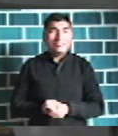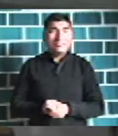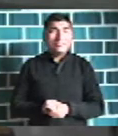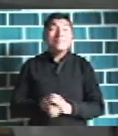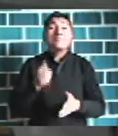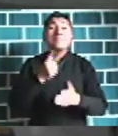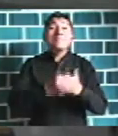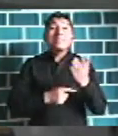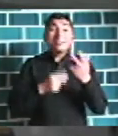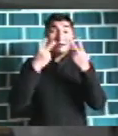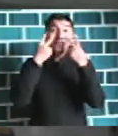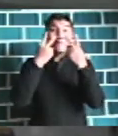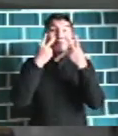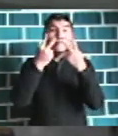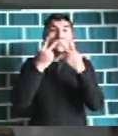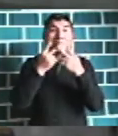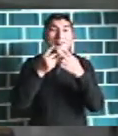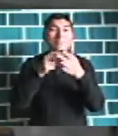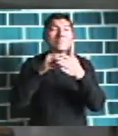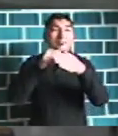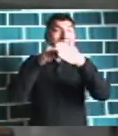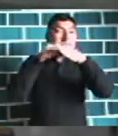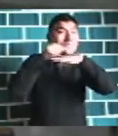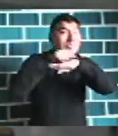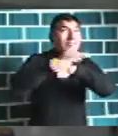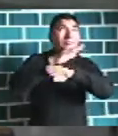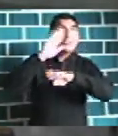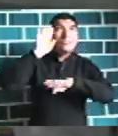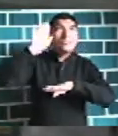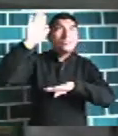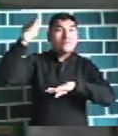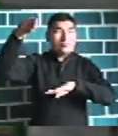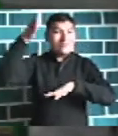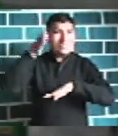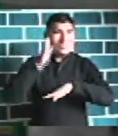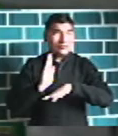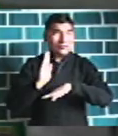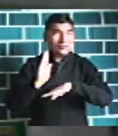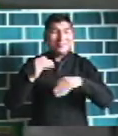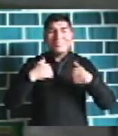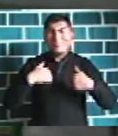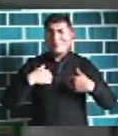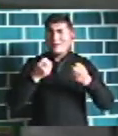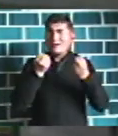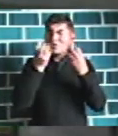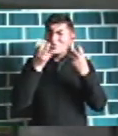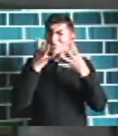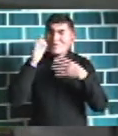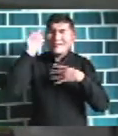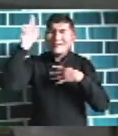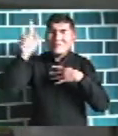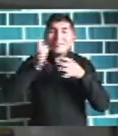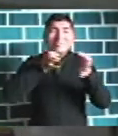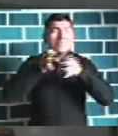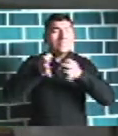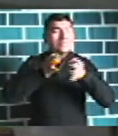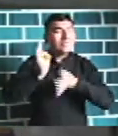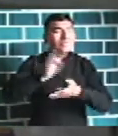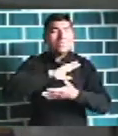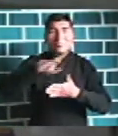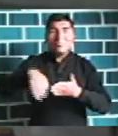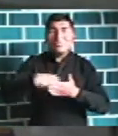que vamos a escuchar el mensaje de dios que tiene mucho que decirnos sobre todo